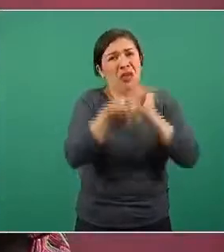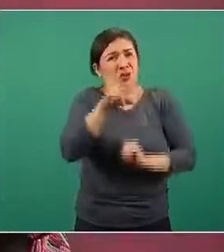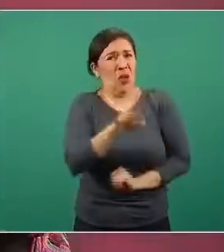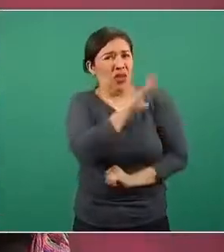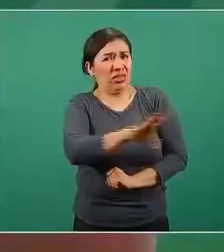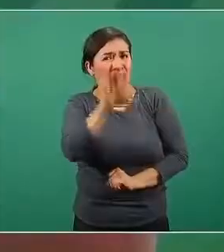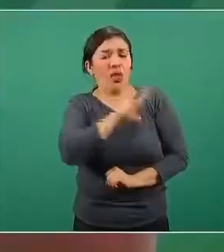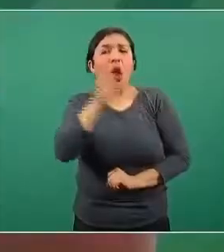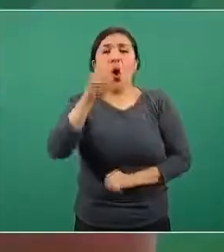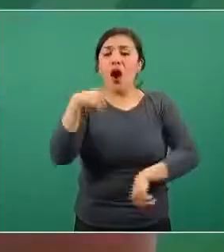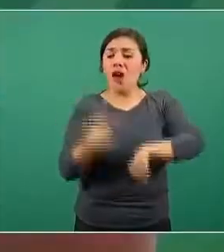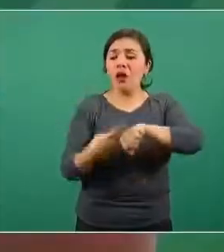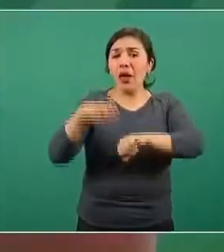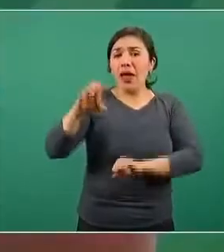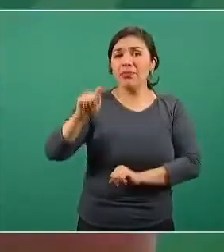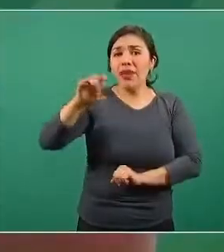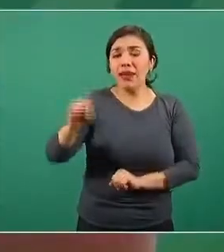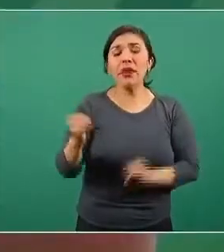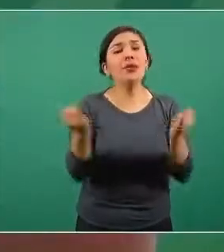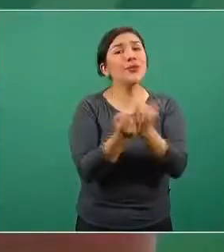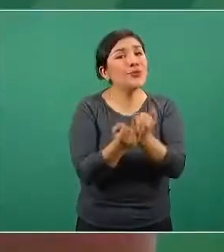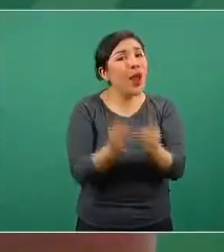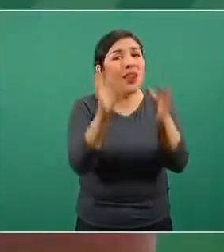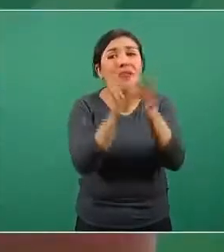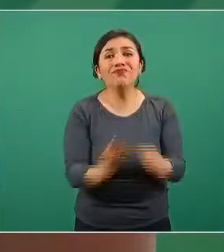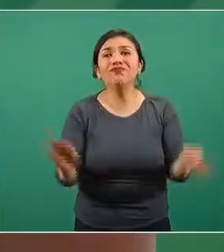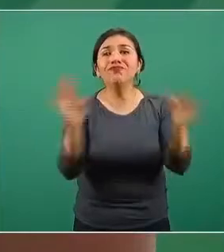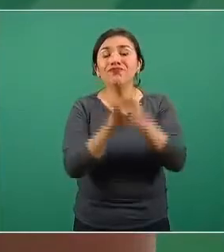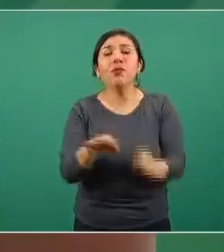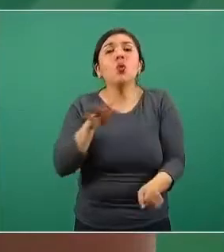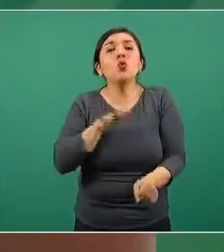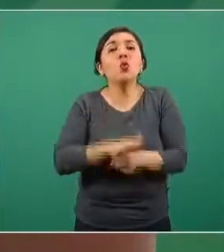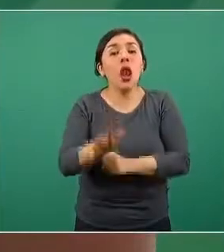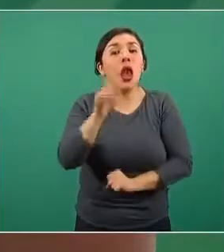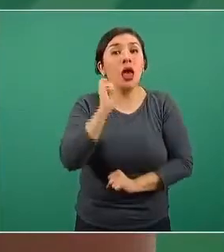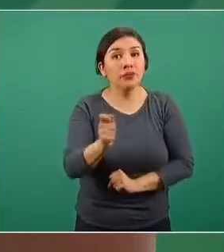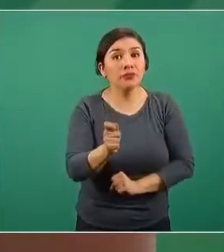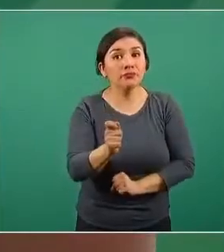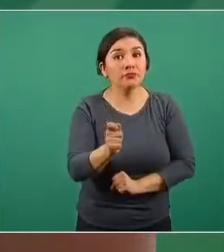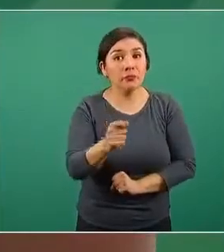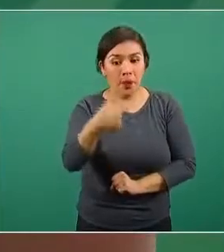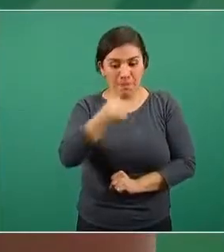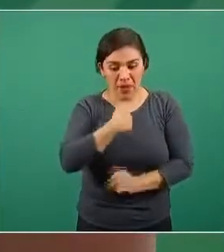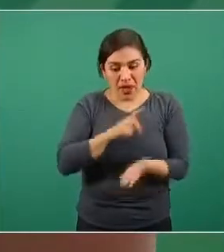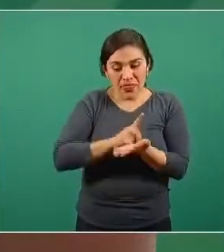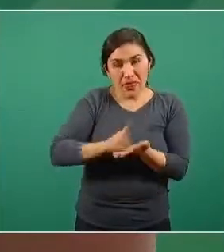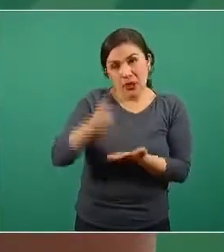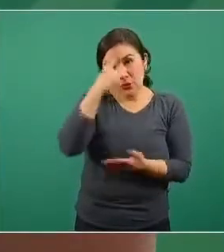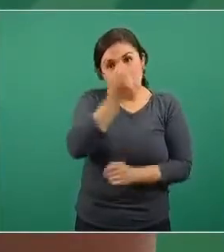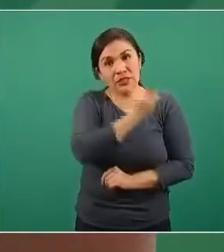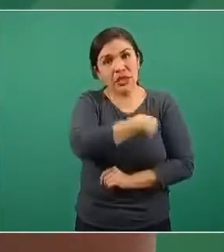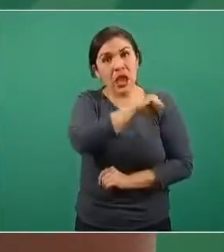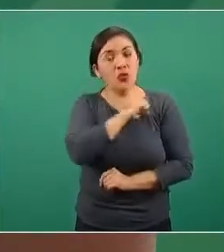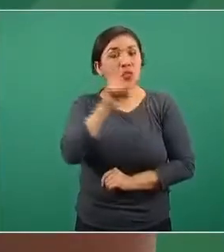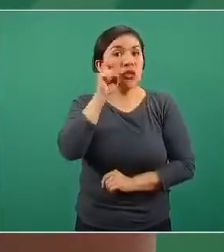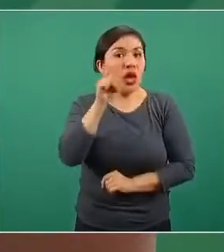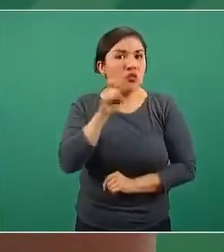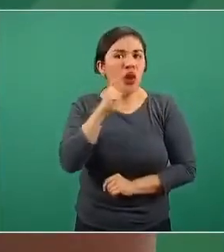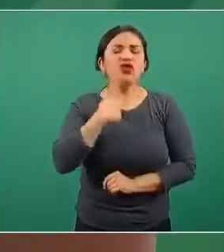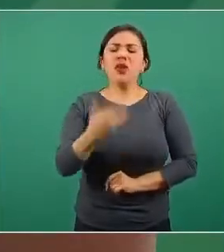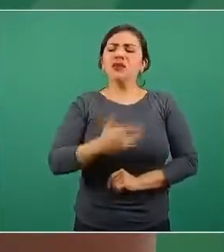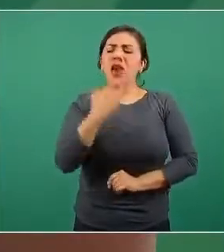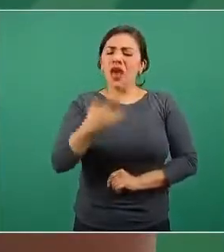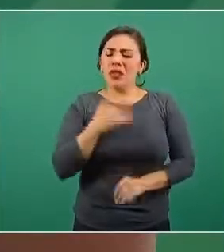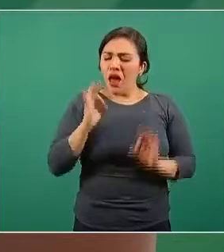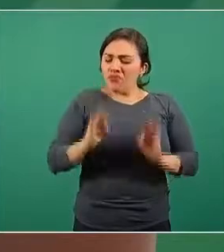transmisión sexual, también hablar sobre la capacidad y dentro de mi derecho a la salud sexual y al placer, el